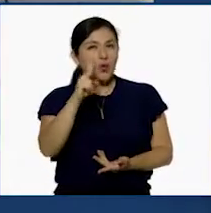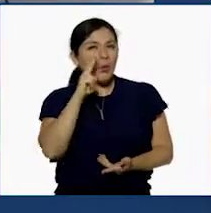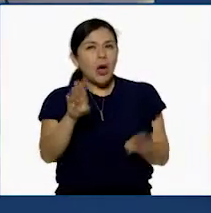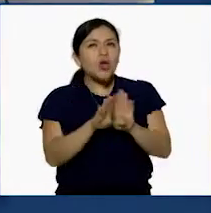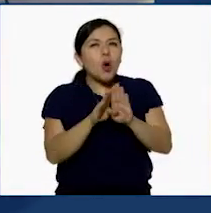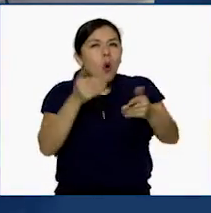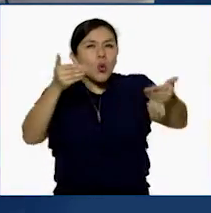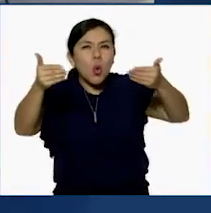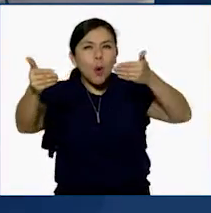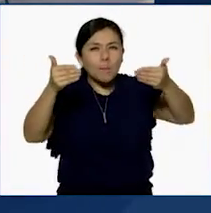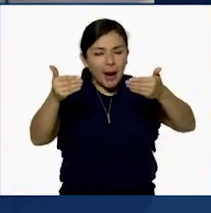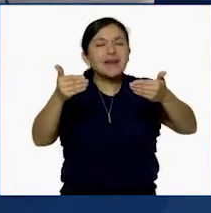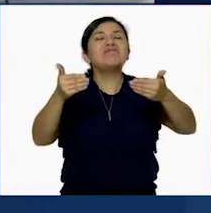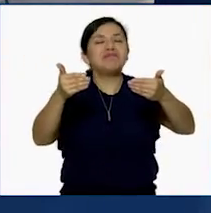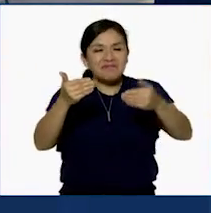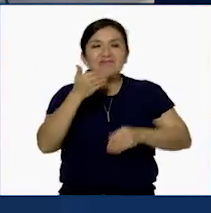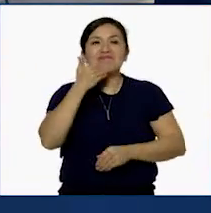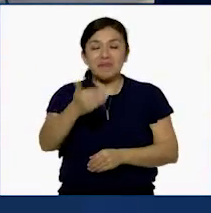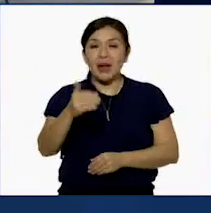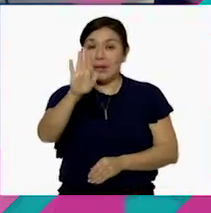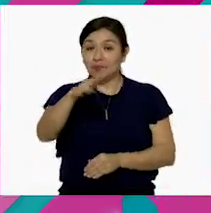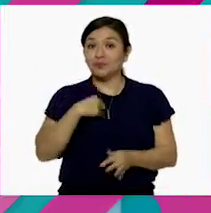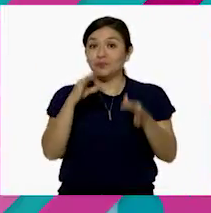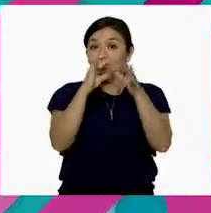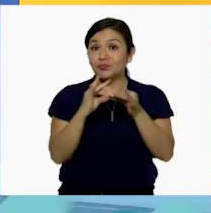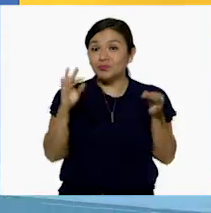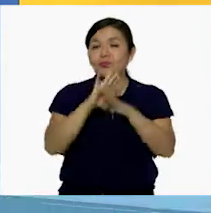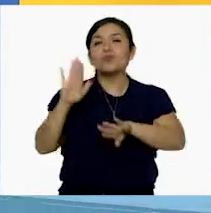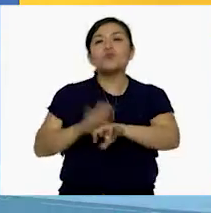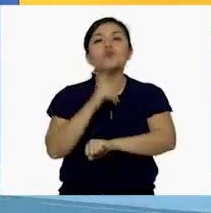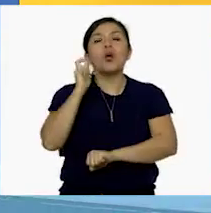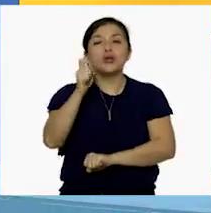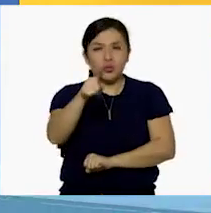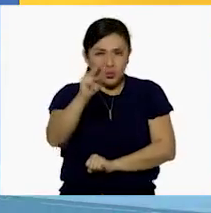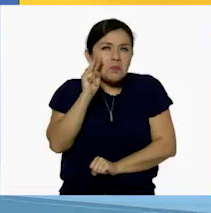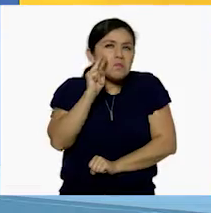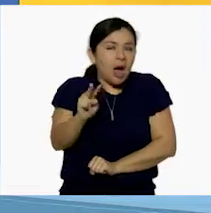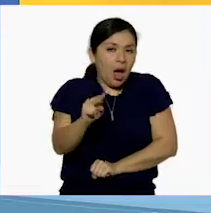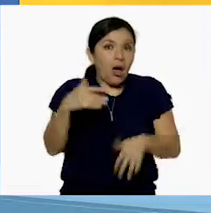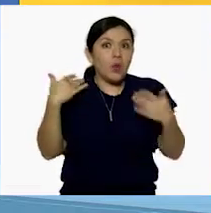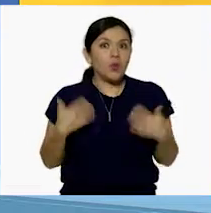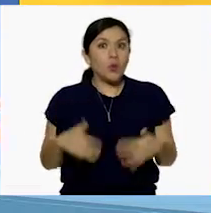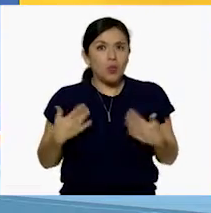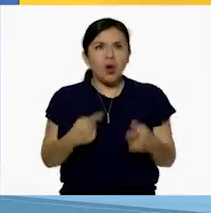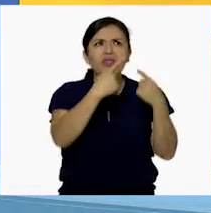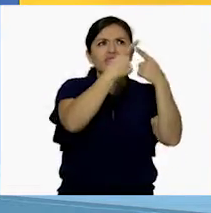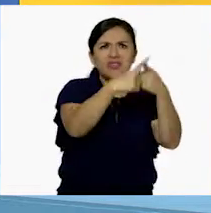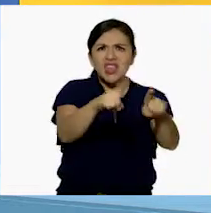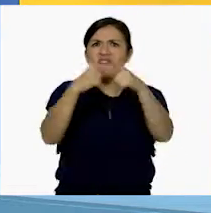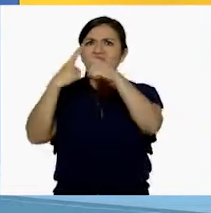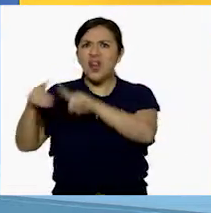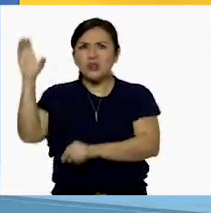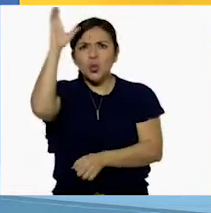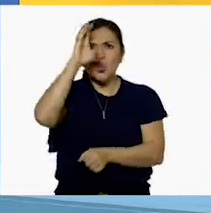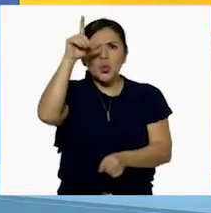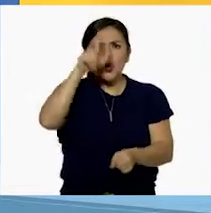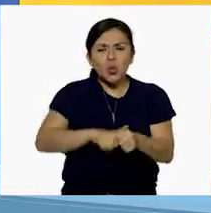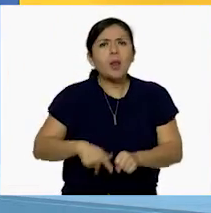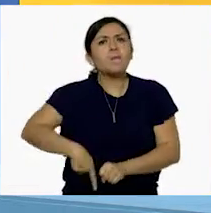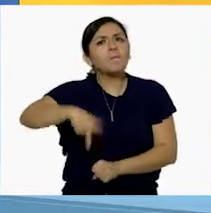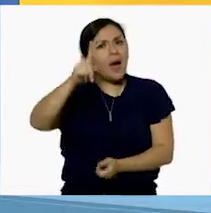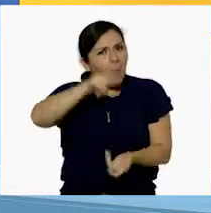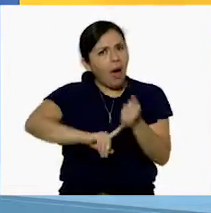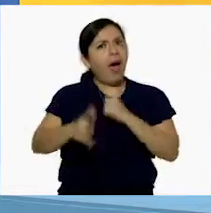esa comparación, María, y lo resalto porque, como salta a la vista, a pesar de las diferencias culturales, también